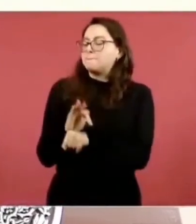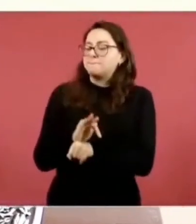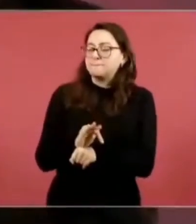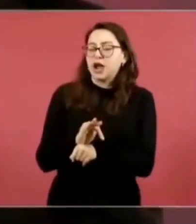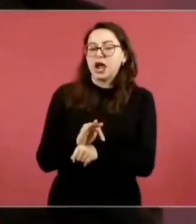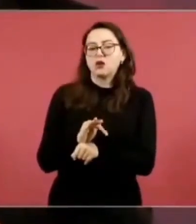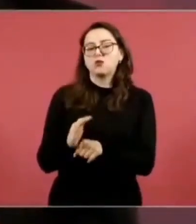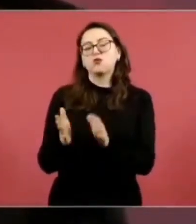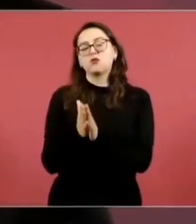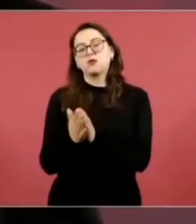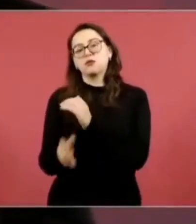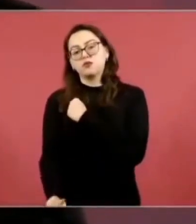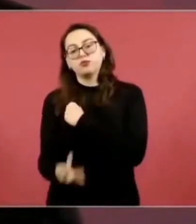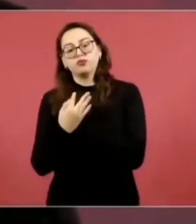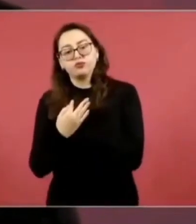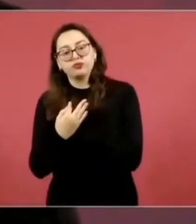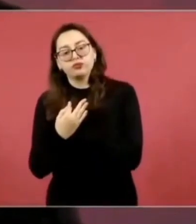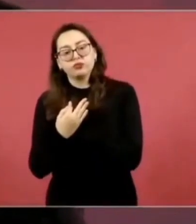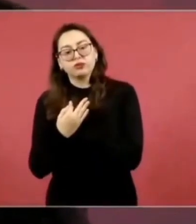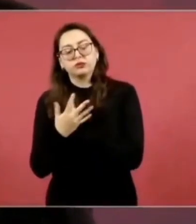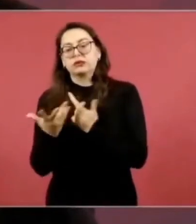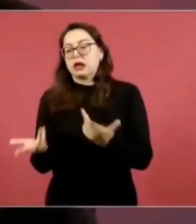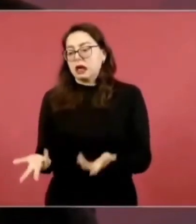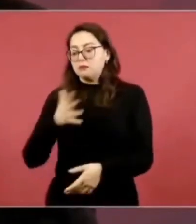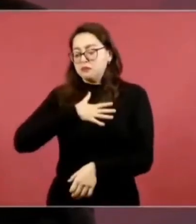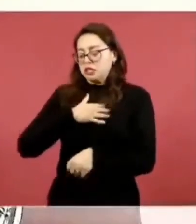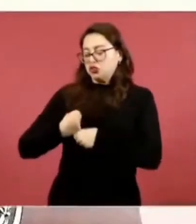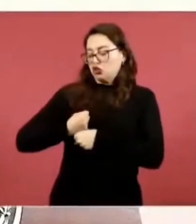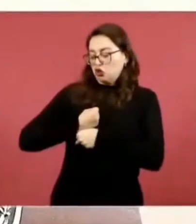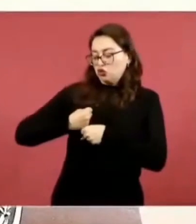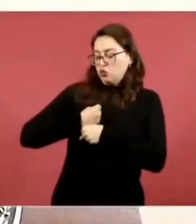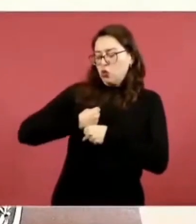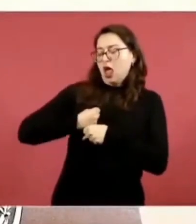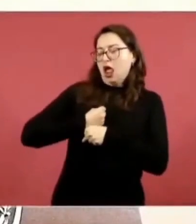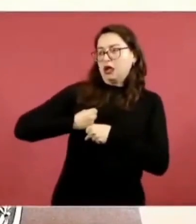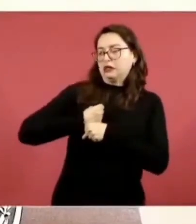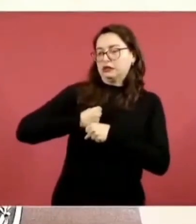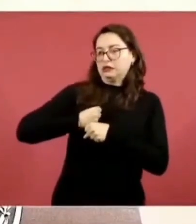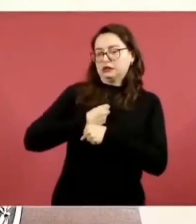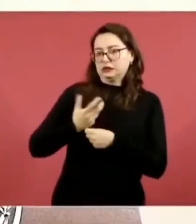porque sostiene que fue torturado.